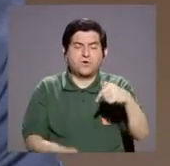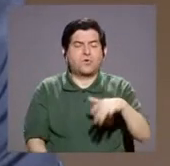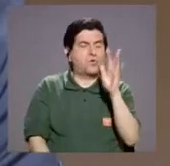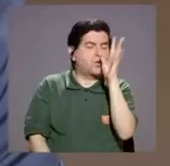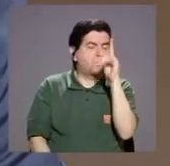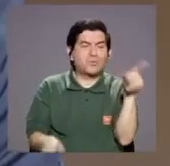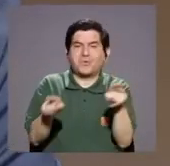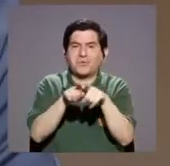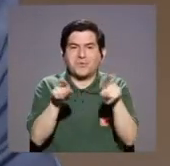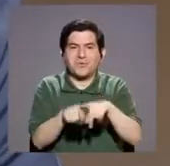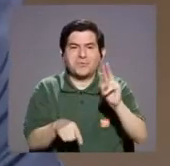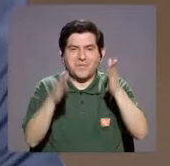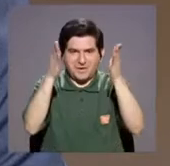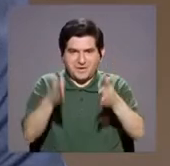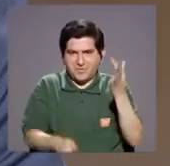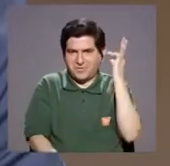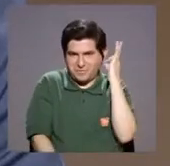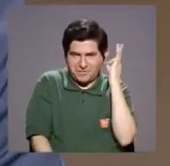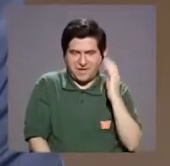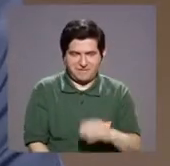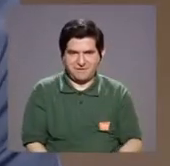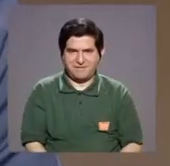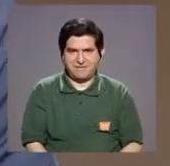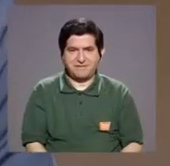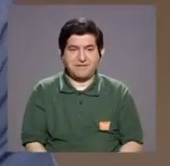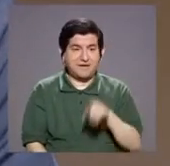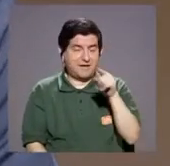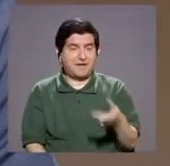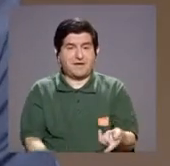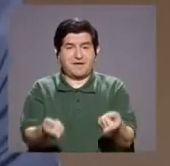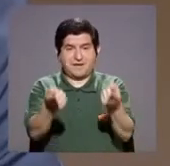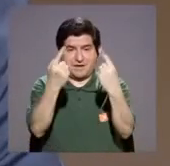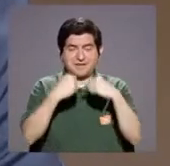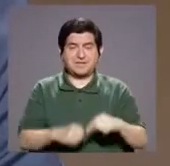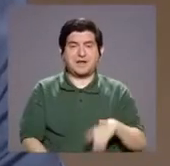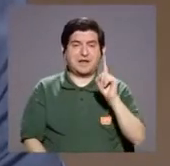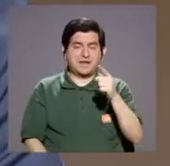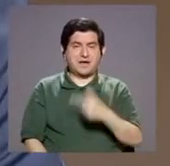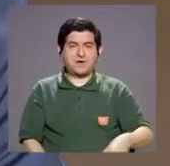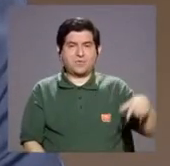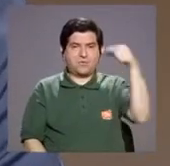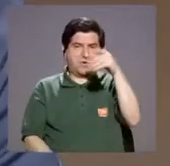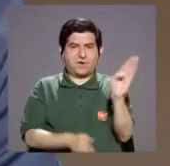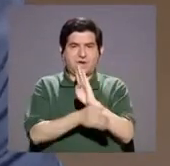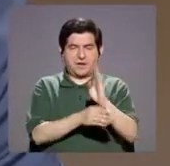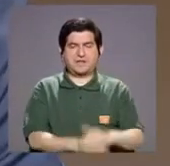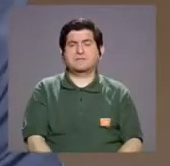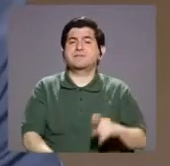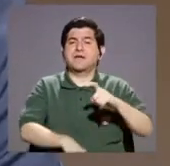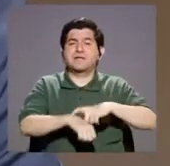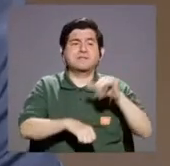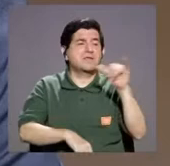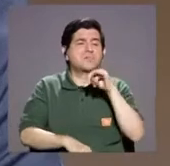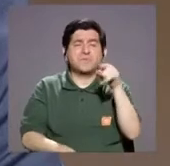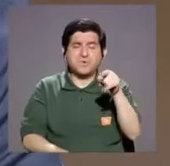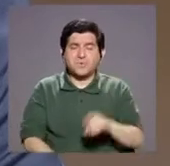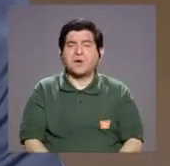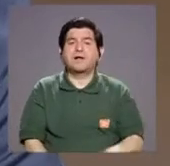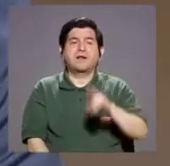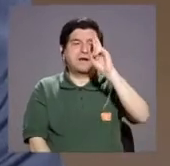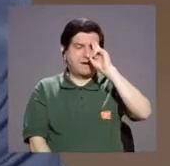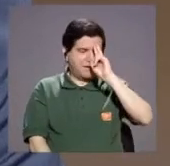inclusive con una colega que traía a uno de los gerentes de banco como el tiempo también le reconoce